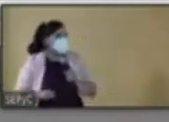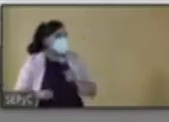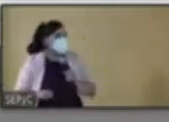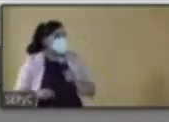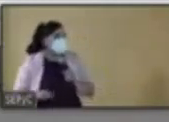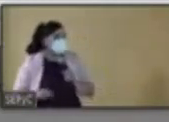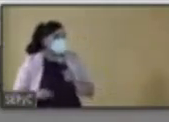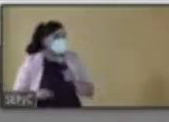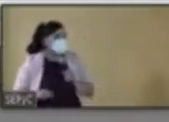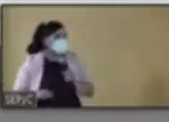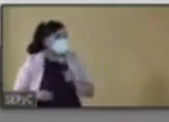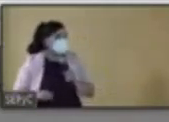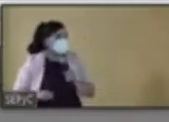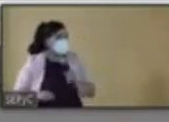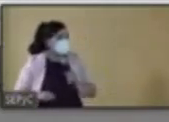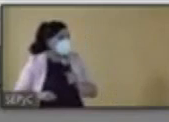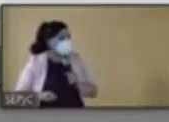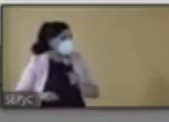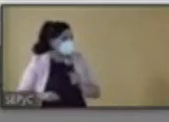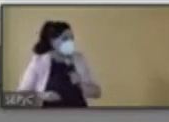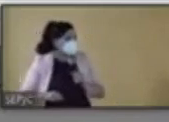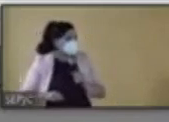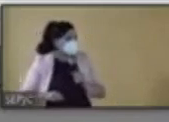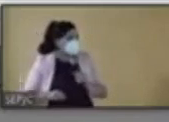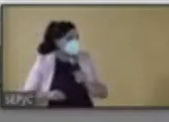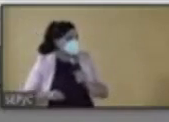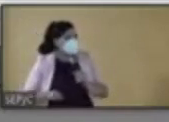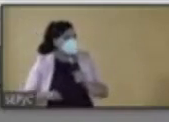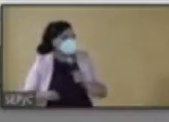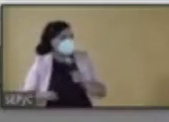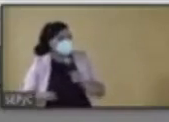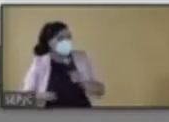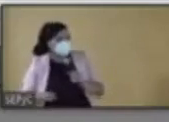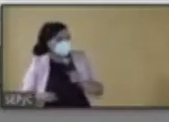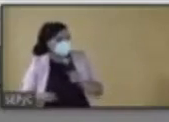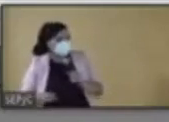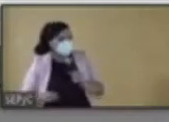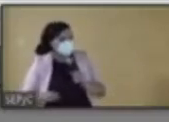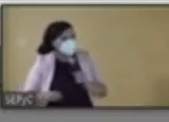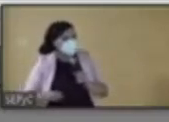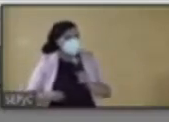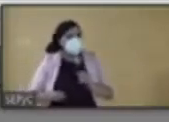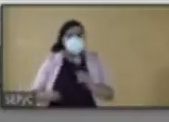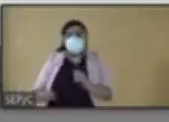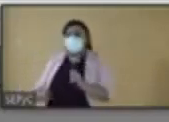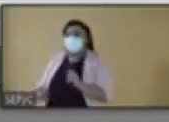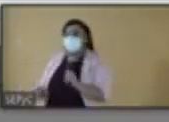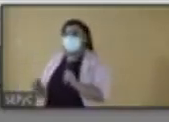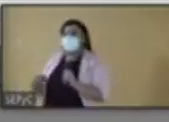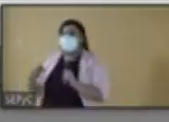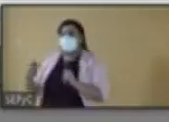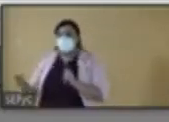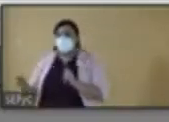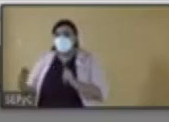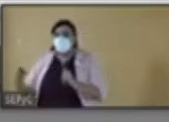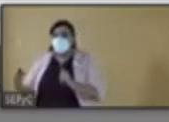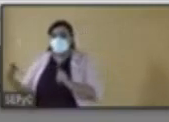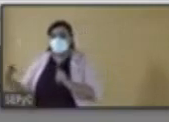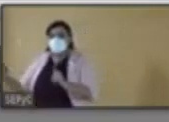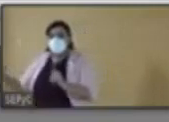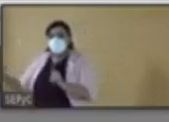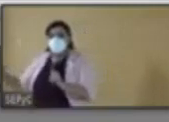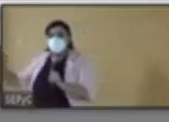de identificar quién sí es el dueño de esa propiedad, si es una persona física o moral, y la relación que tengo para con él